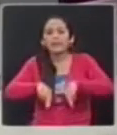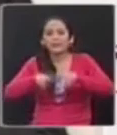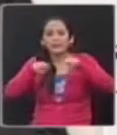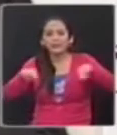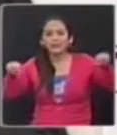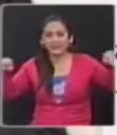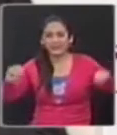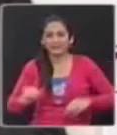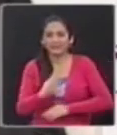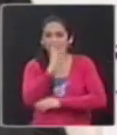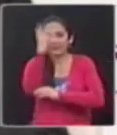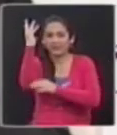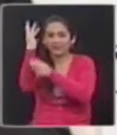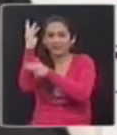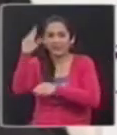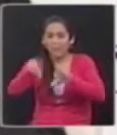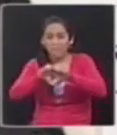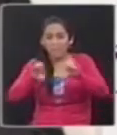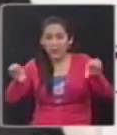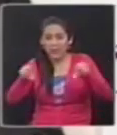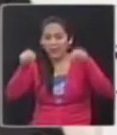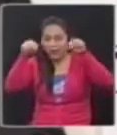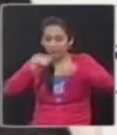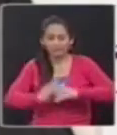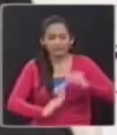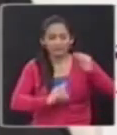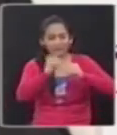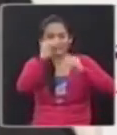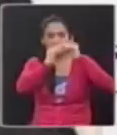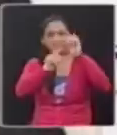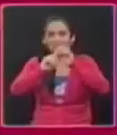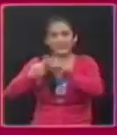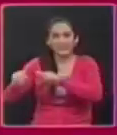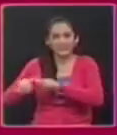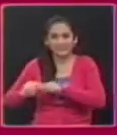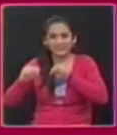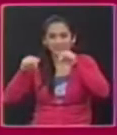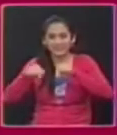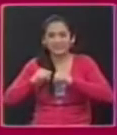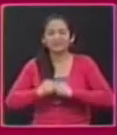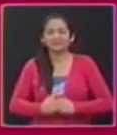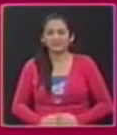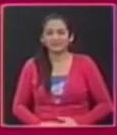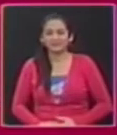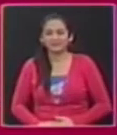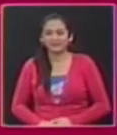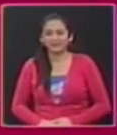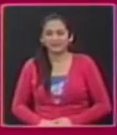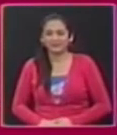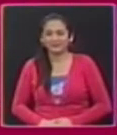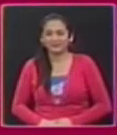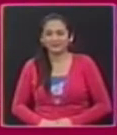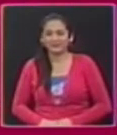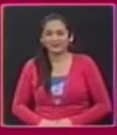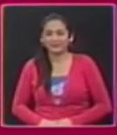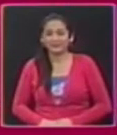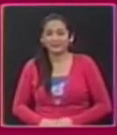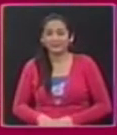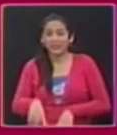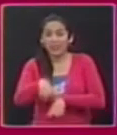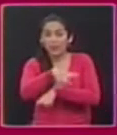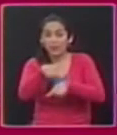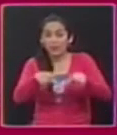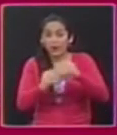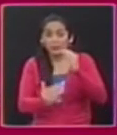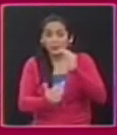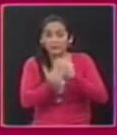es la principal materia prima para la construcción de este pabellón. Este pabellón